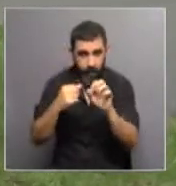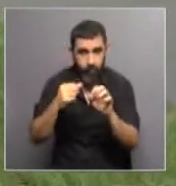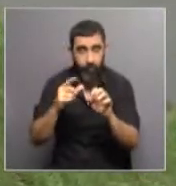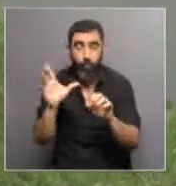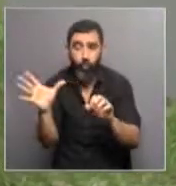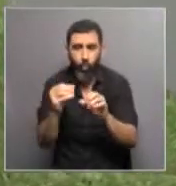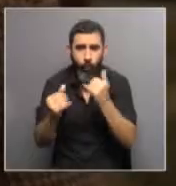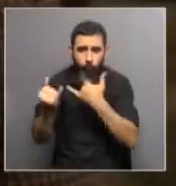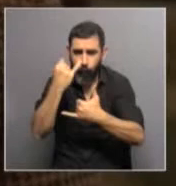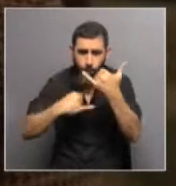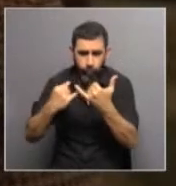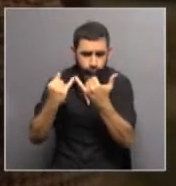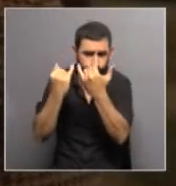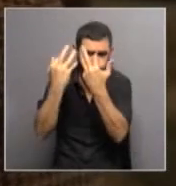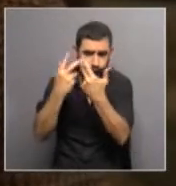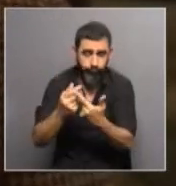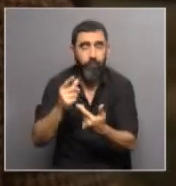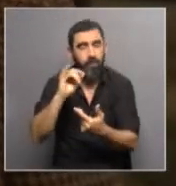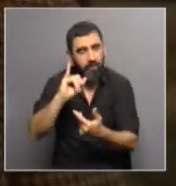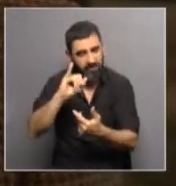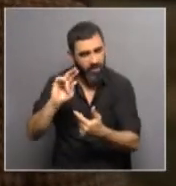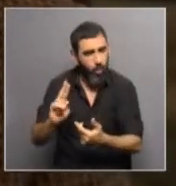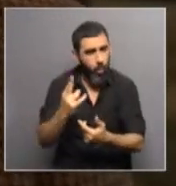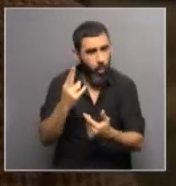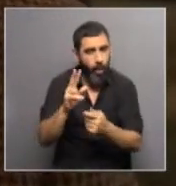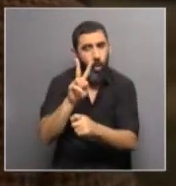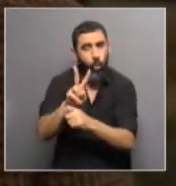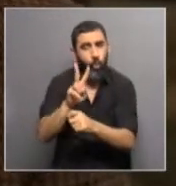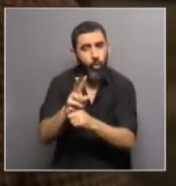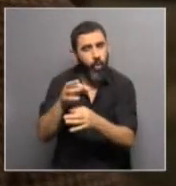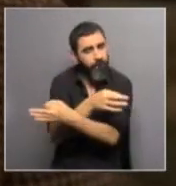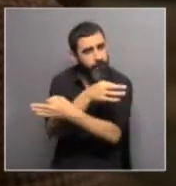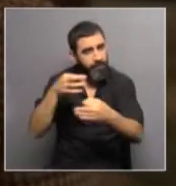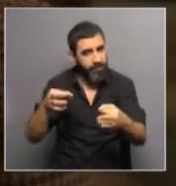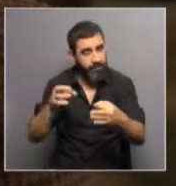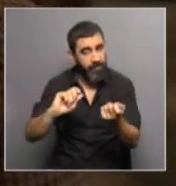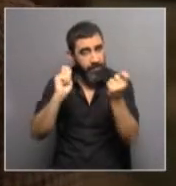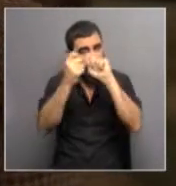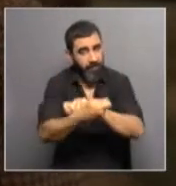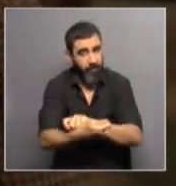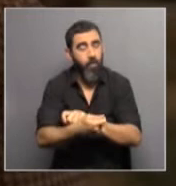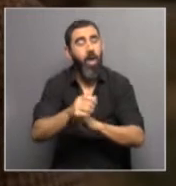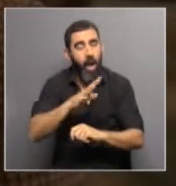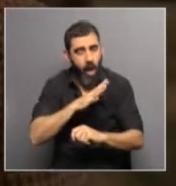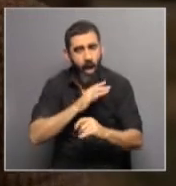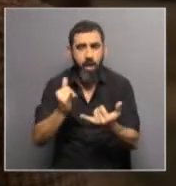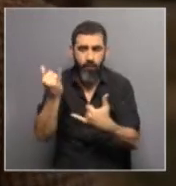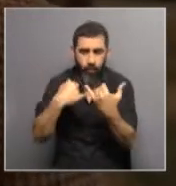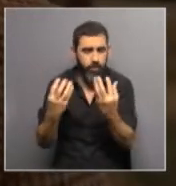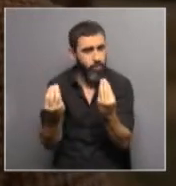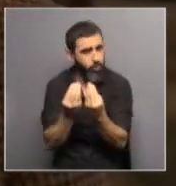Entonces, sí es cierto, en Uruguay estamos midiendo eficiencia de conversión, esto genera EPDs, esto genera